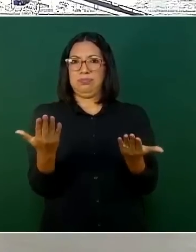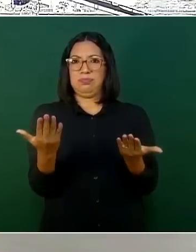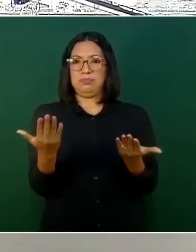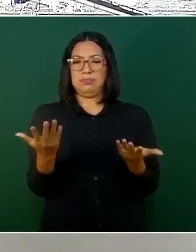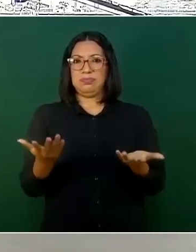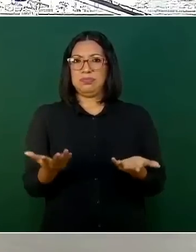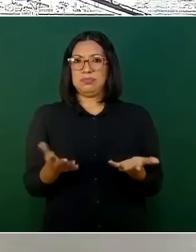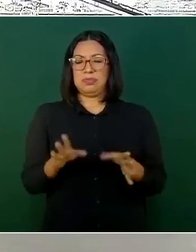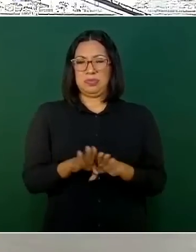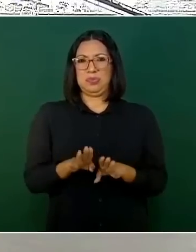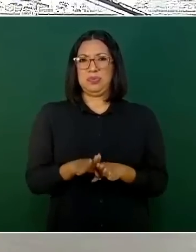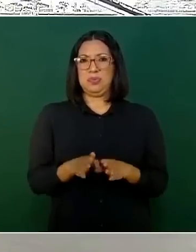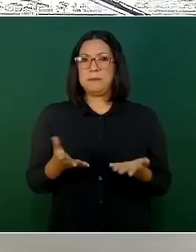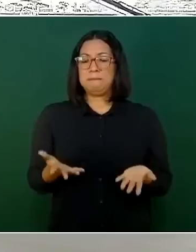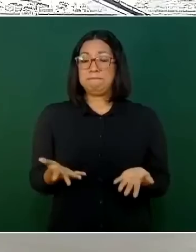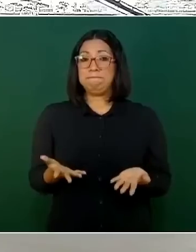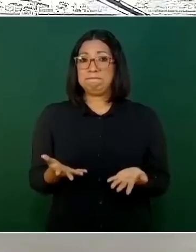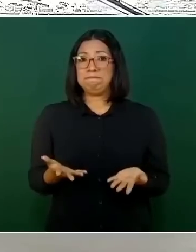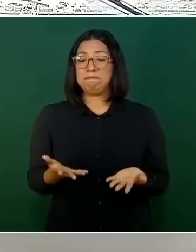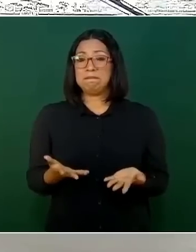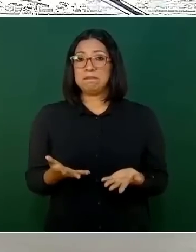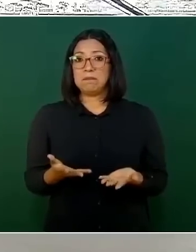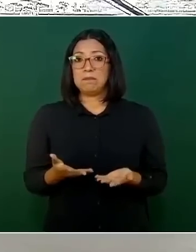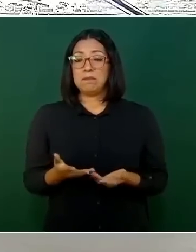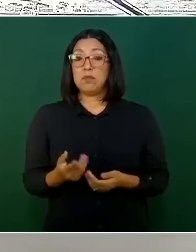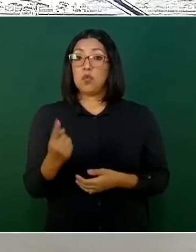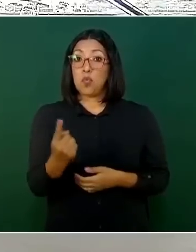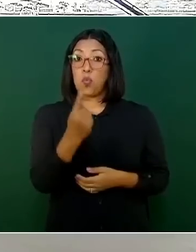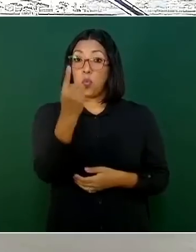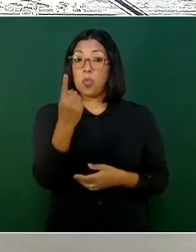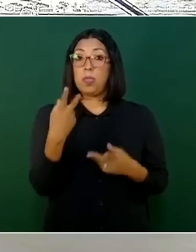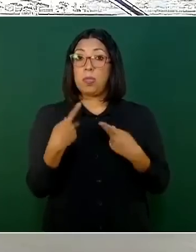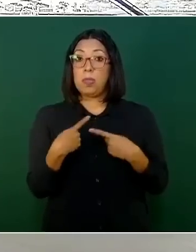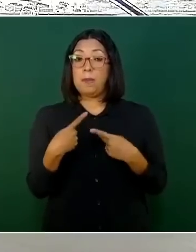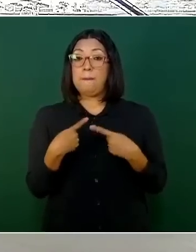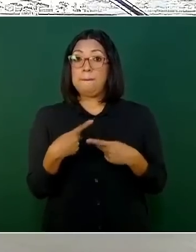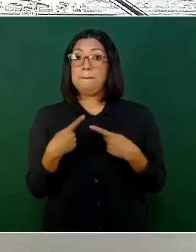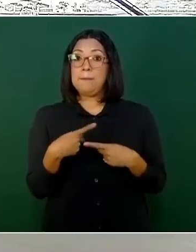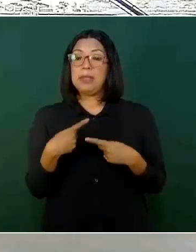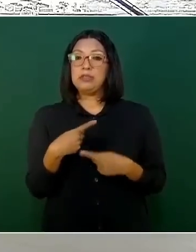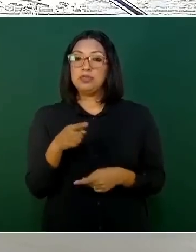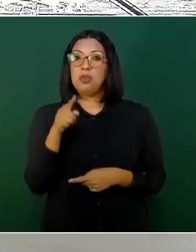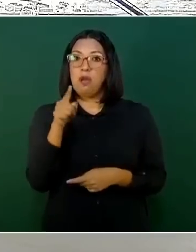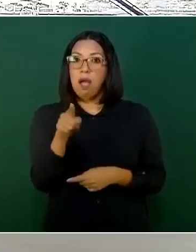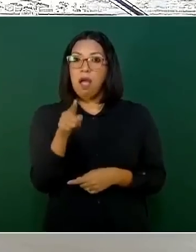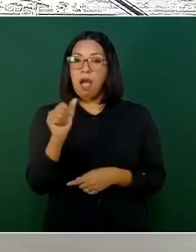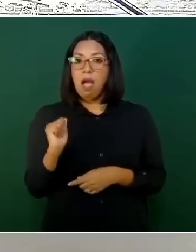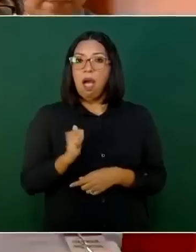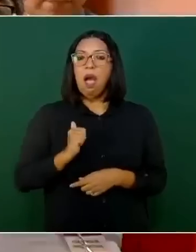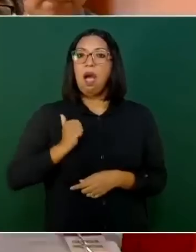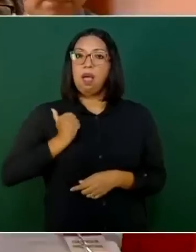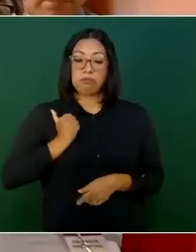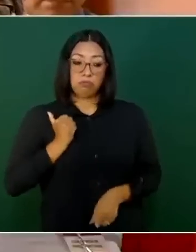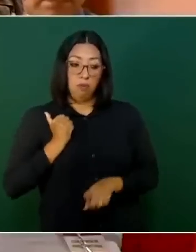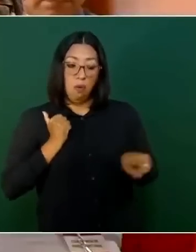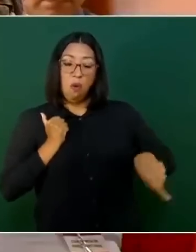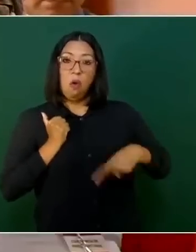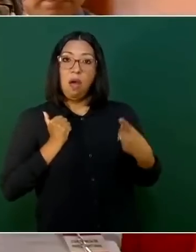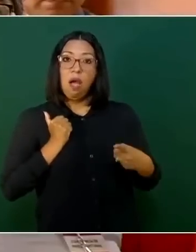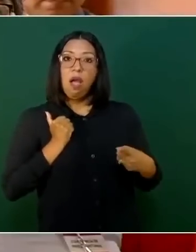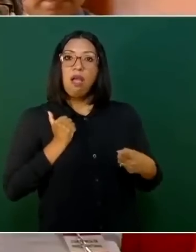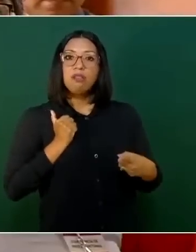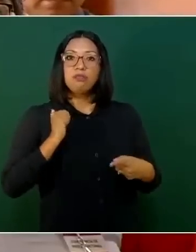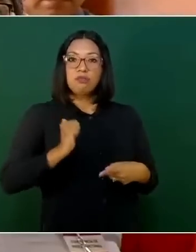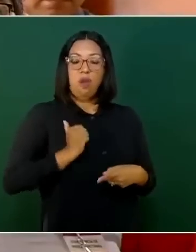el intermediario, el que maneja, es una sola persona que ya despojó de sus propiedades a todos los